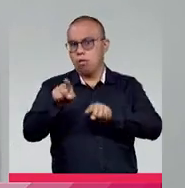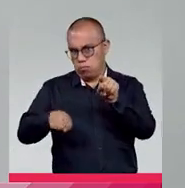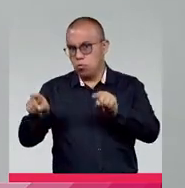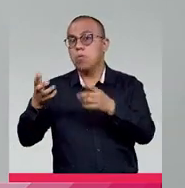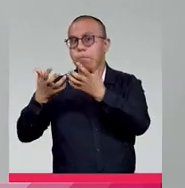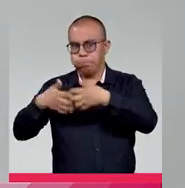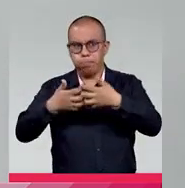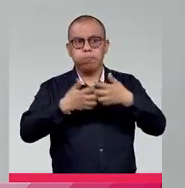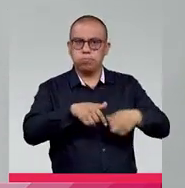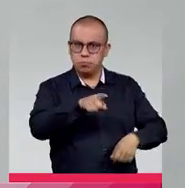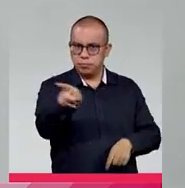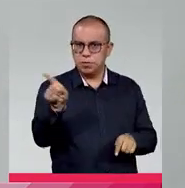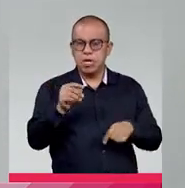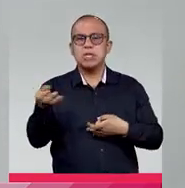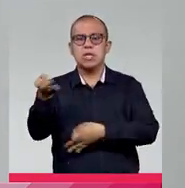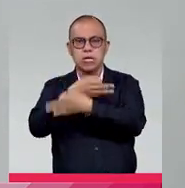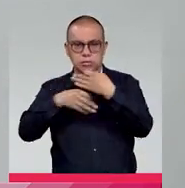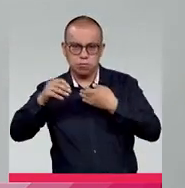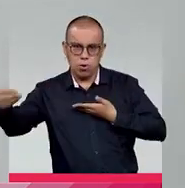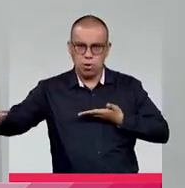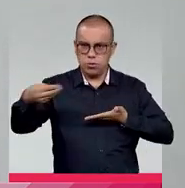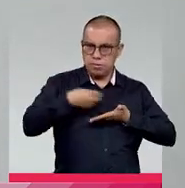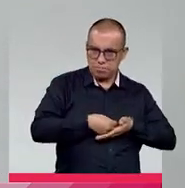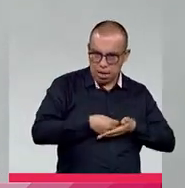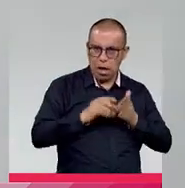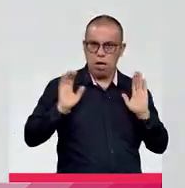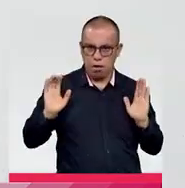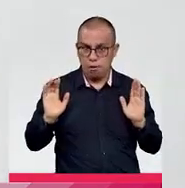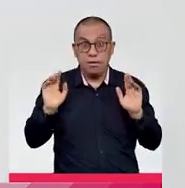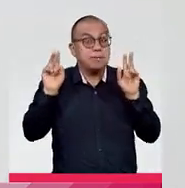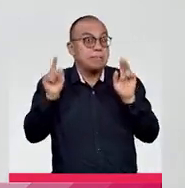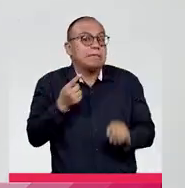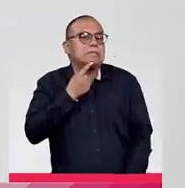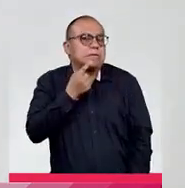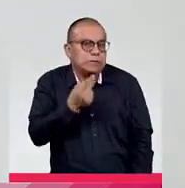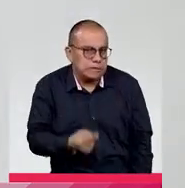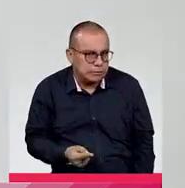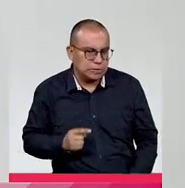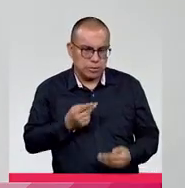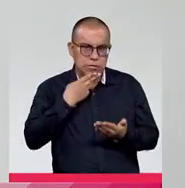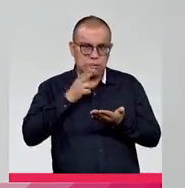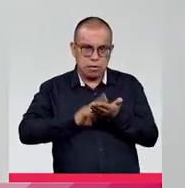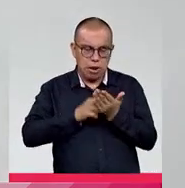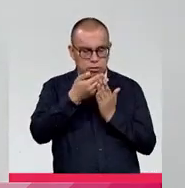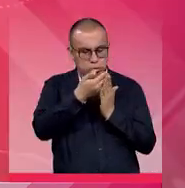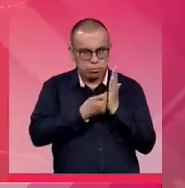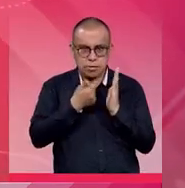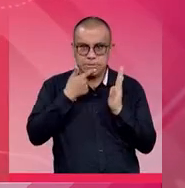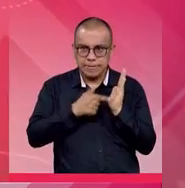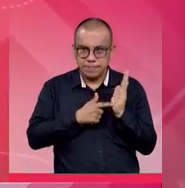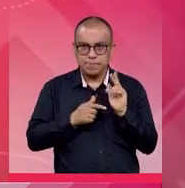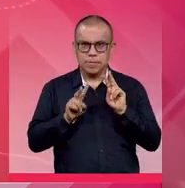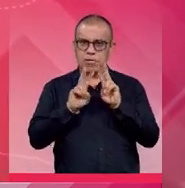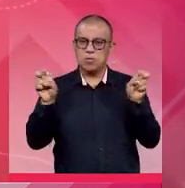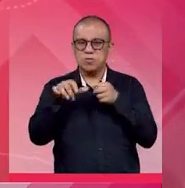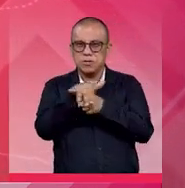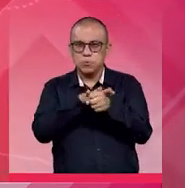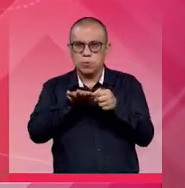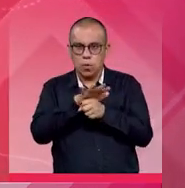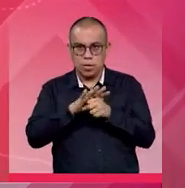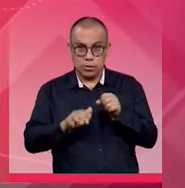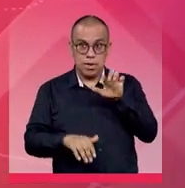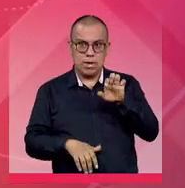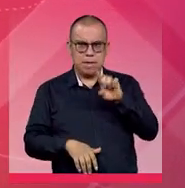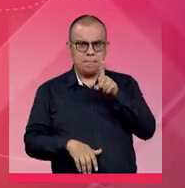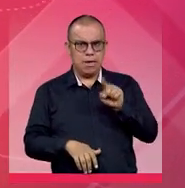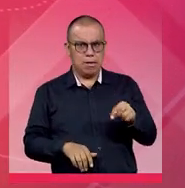cobran y que después me reembolsaban el dinero, dicen, ¿no?, en la misma carta que me mandaron. Ante esta situación, la EPS